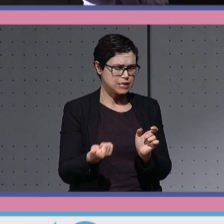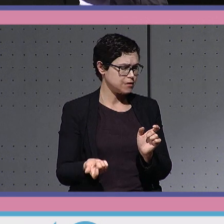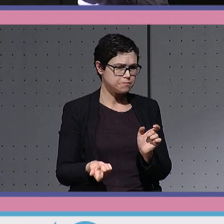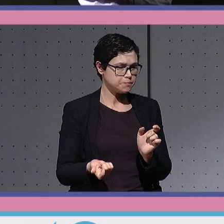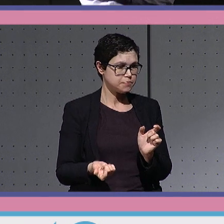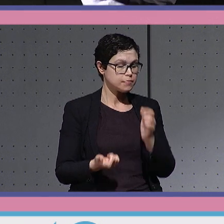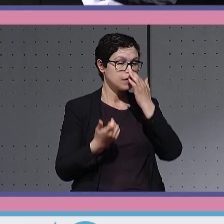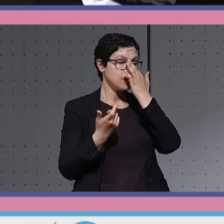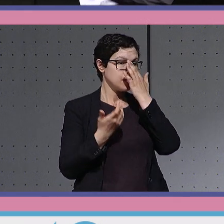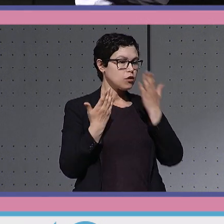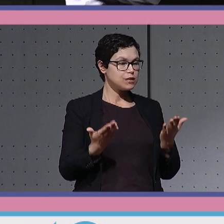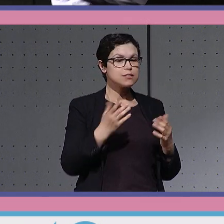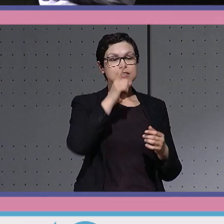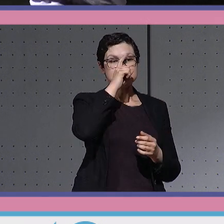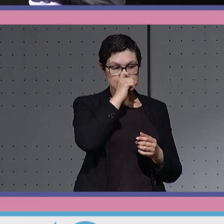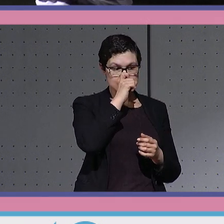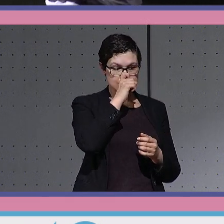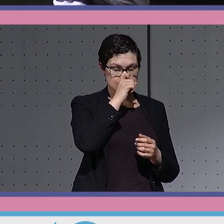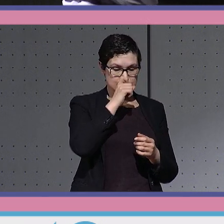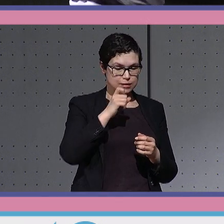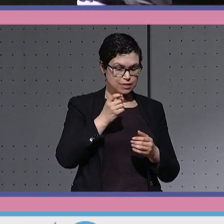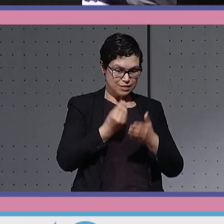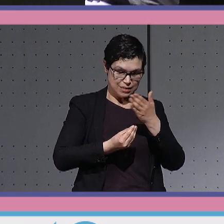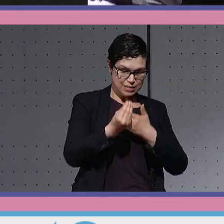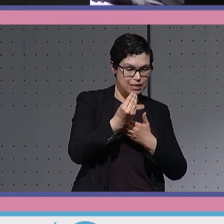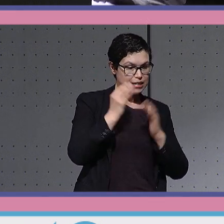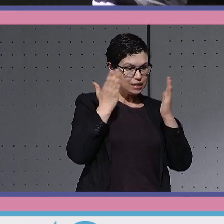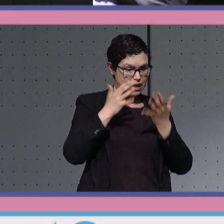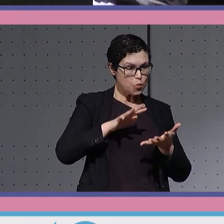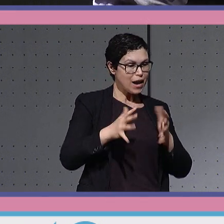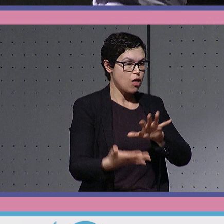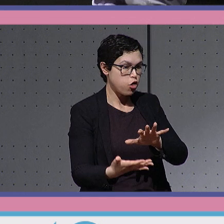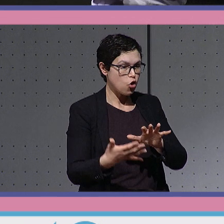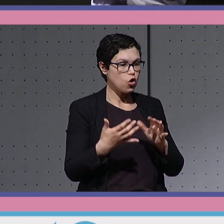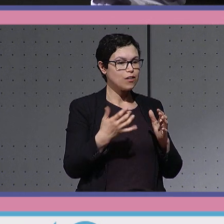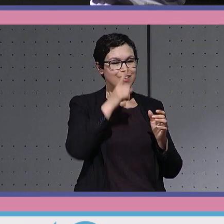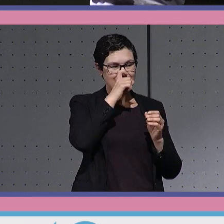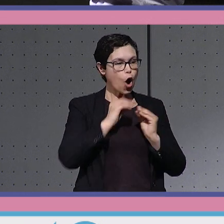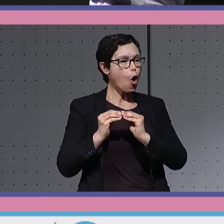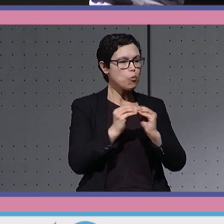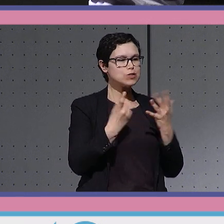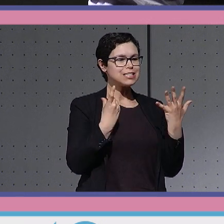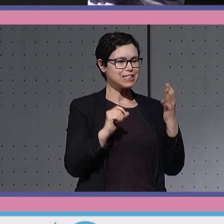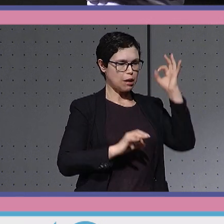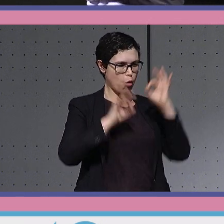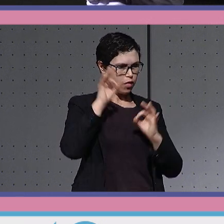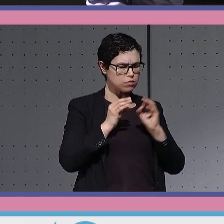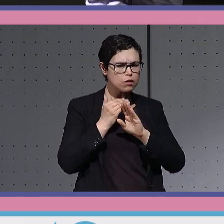Daros cuenta que el 60% de la variación es común, pero ¿y el otro la podemos